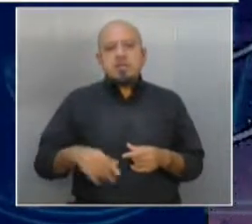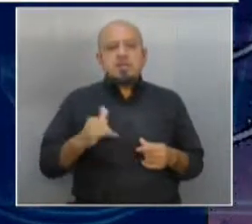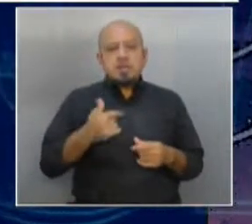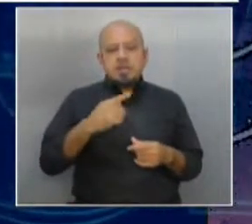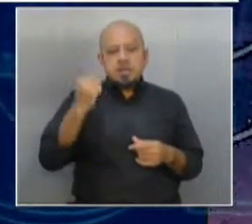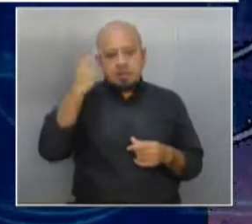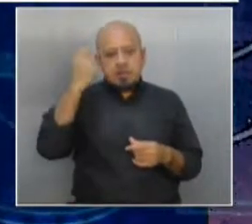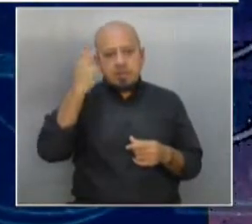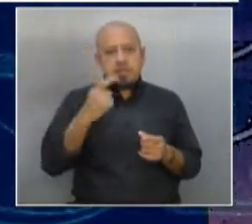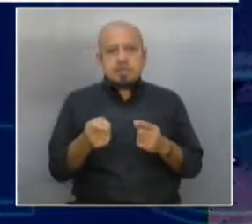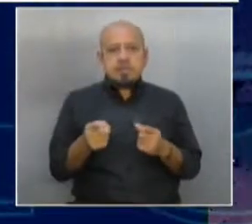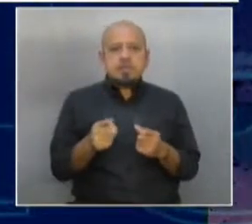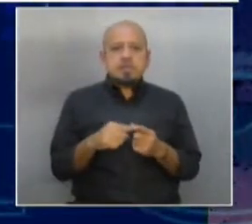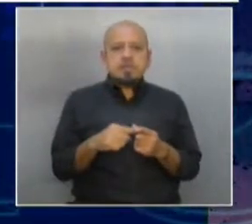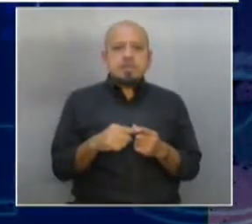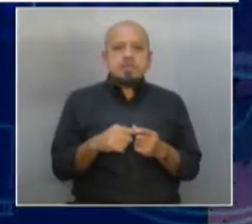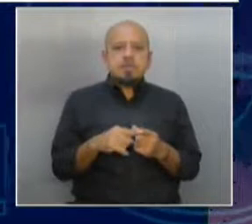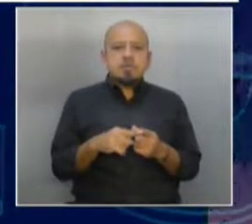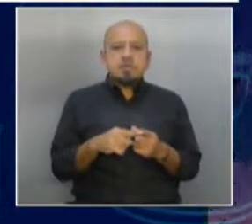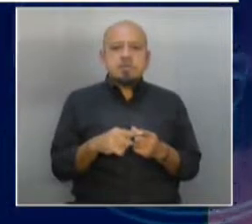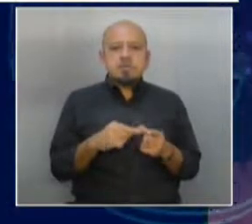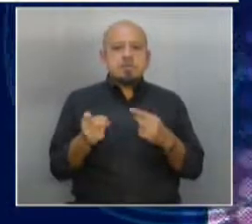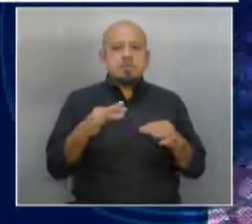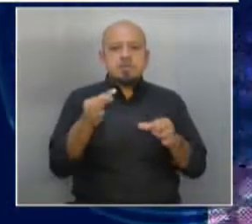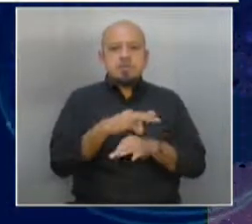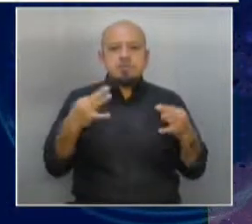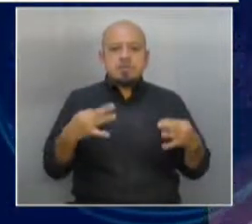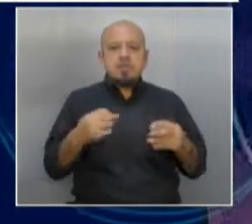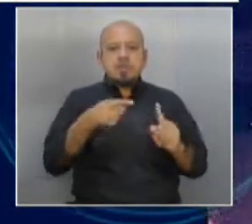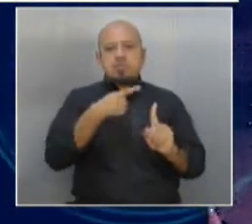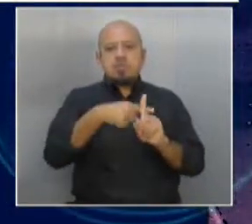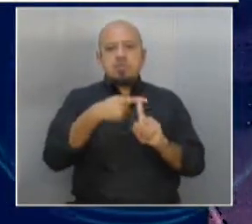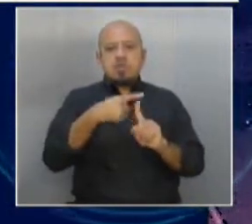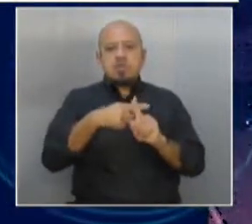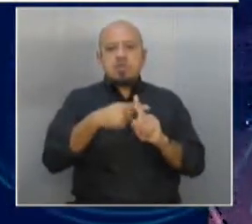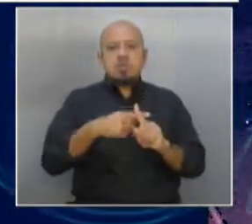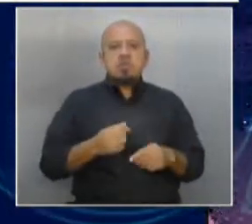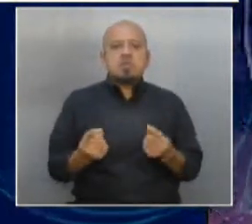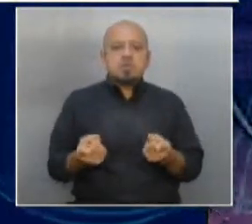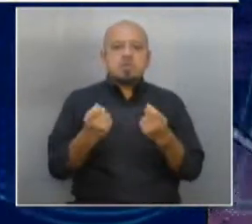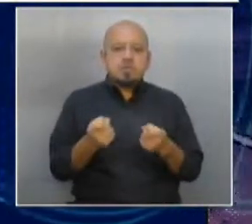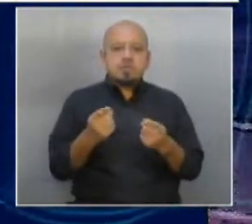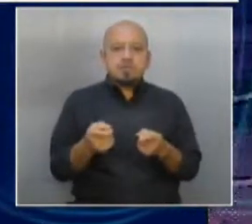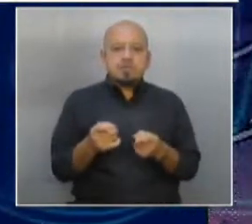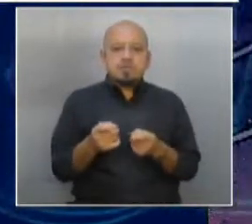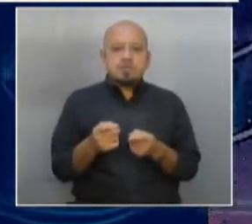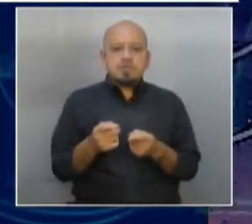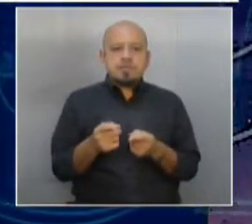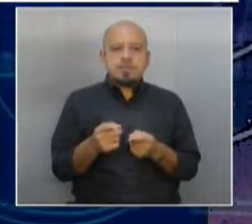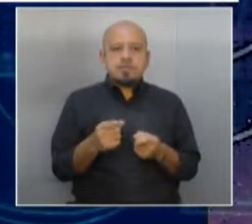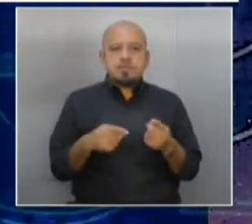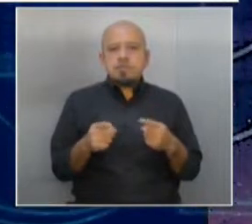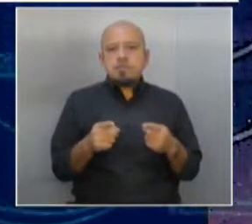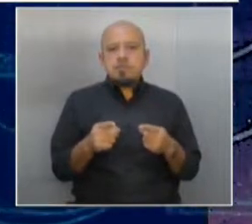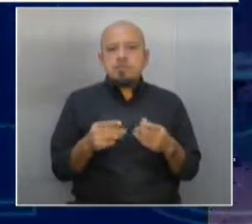firme. ¿Cómo lo veo? Sí. Excelente, positivo, una cosa necesaria. Y bueno, nada,